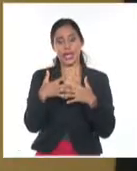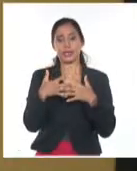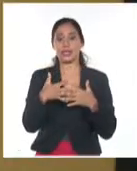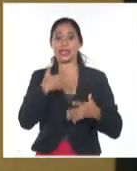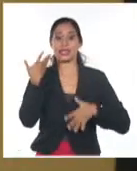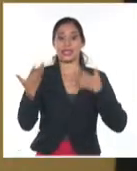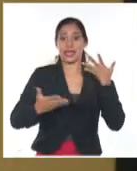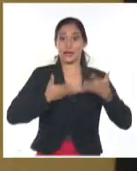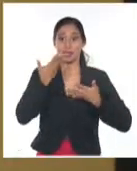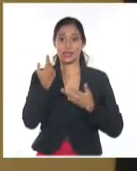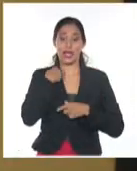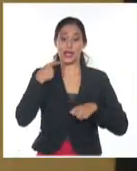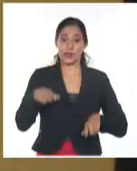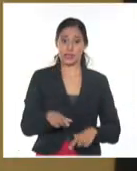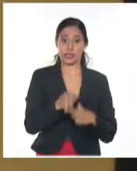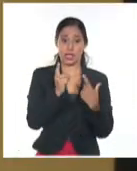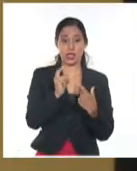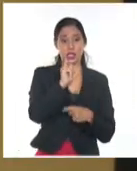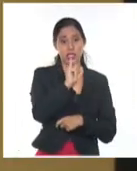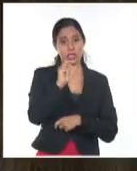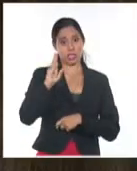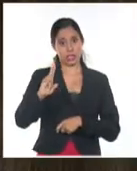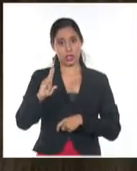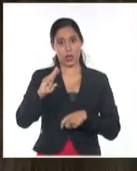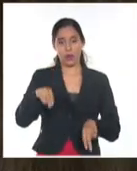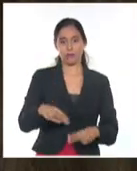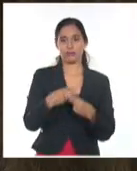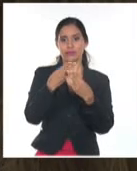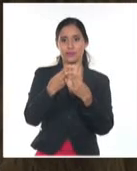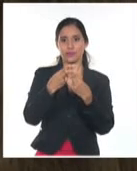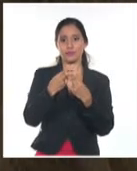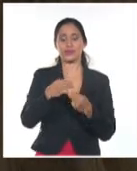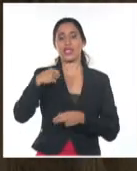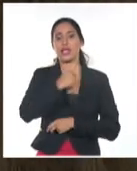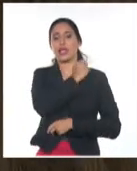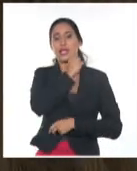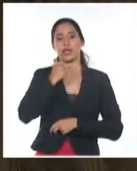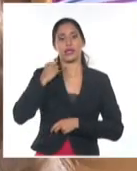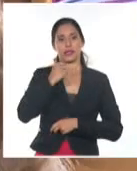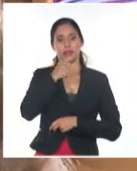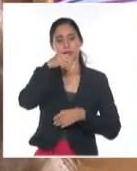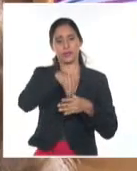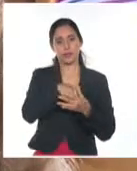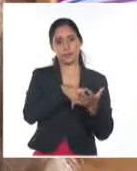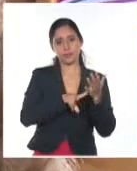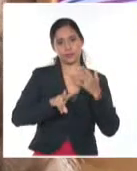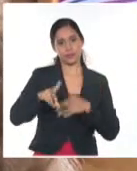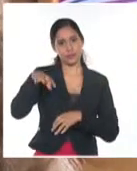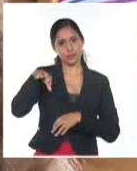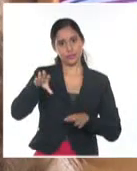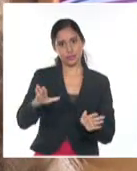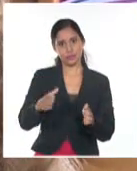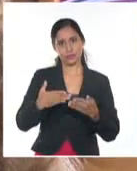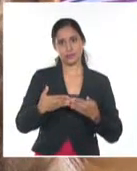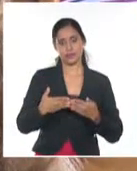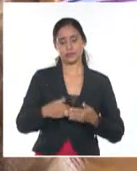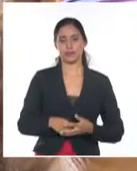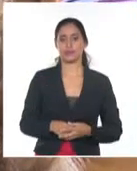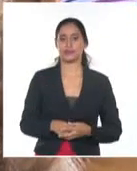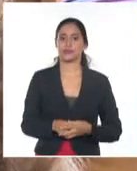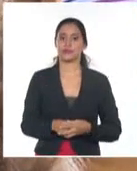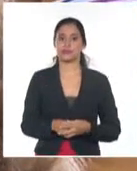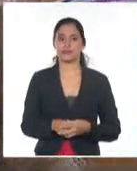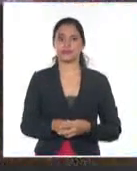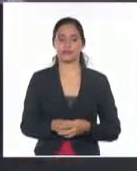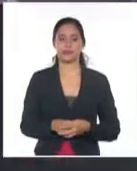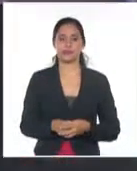por el aniversario 62 de la compañía lírica Vuelta Bajera. Desde Pinar del Río, Yamile Abreu, Canal Cubano de